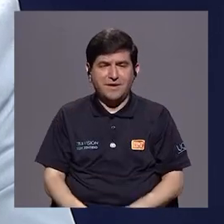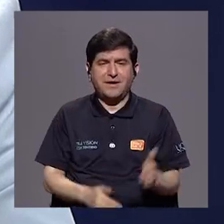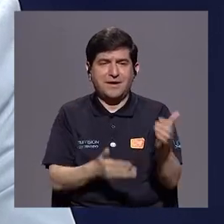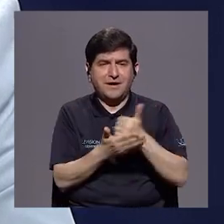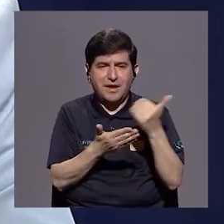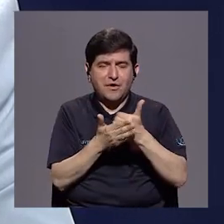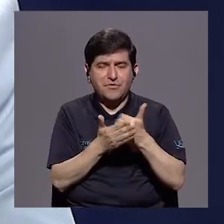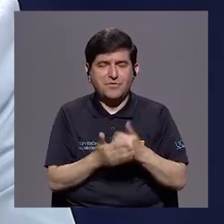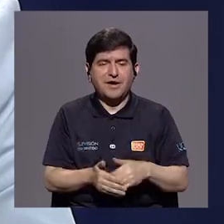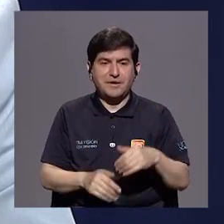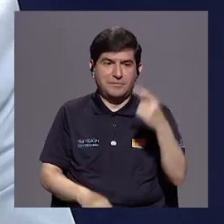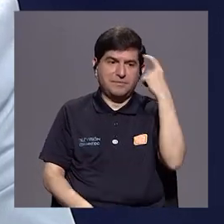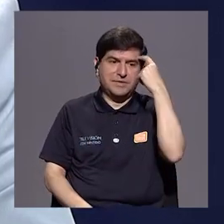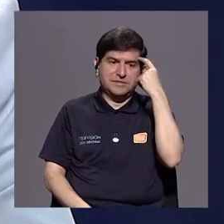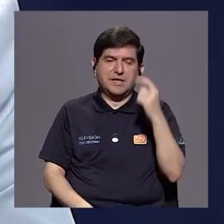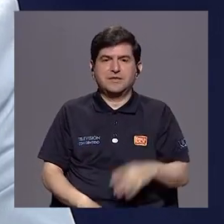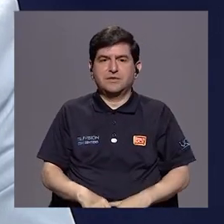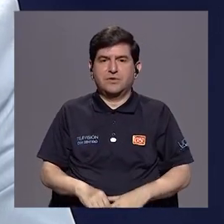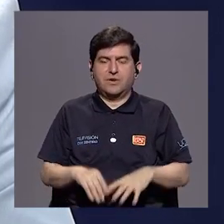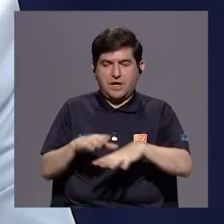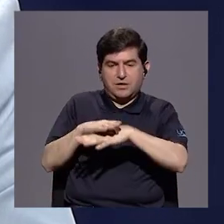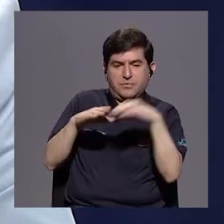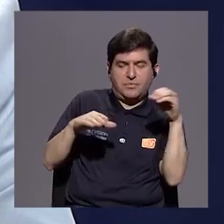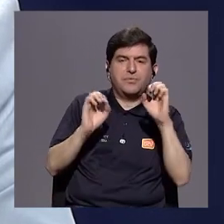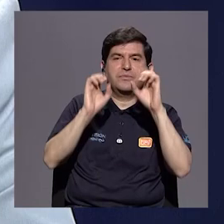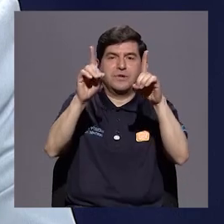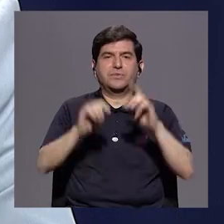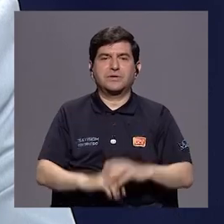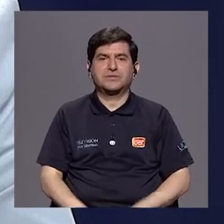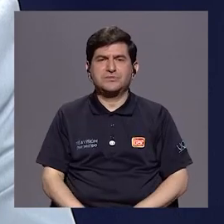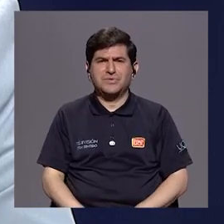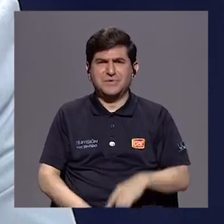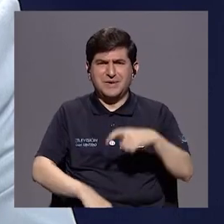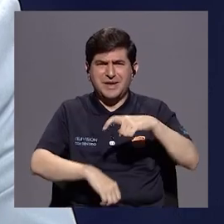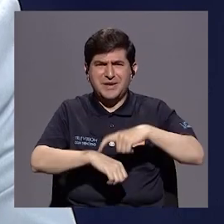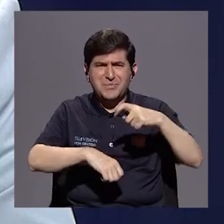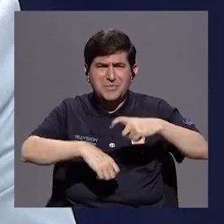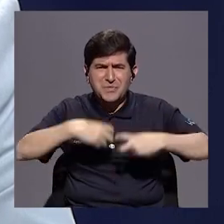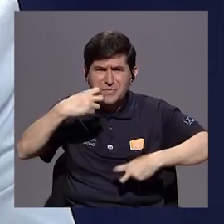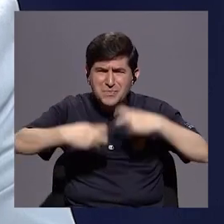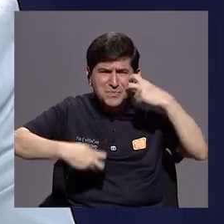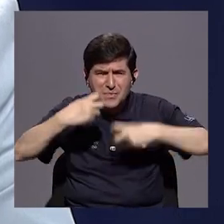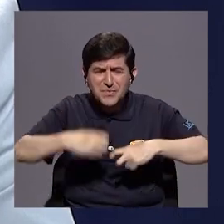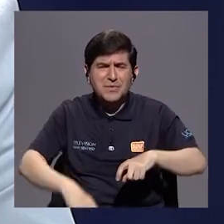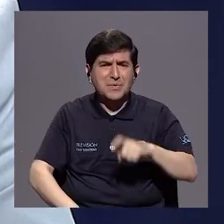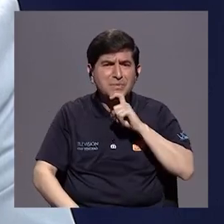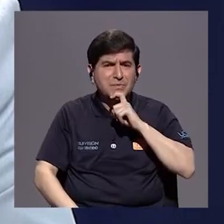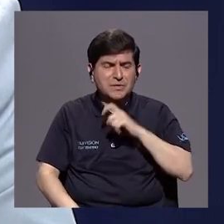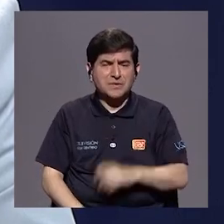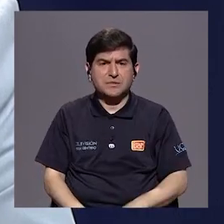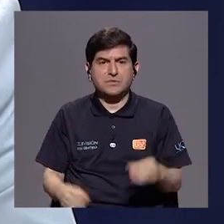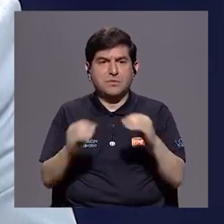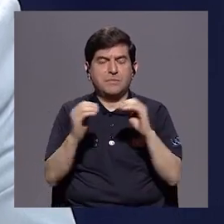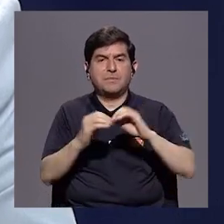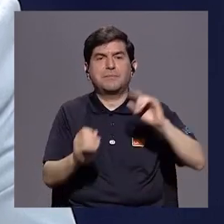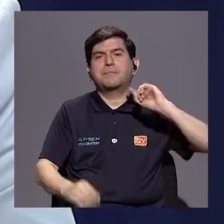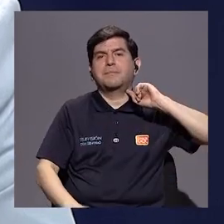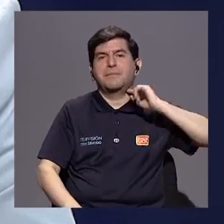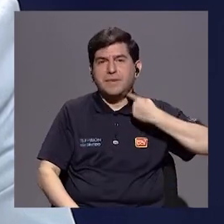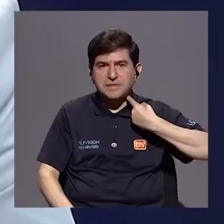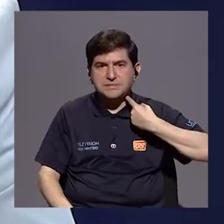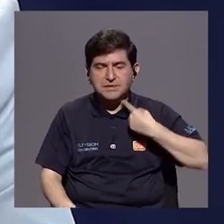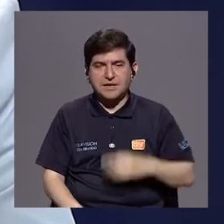qué ahorrar en educación a ahorrar en educación en un momento de crisis sale mucho más